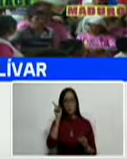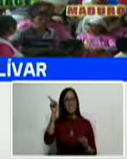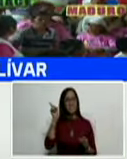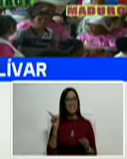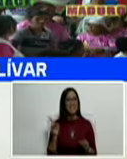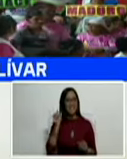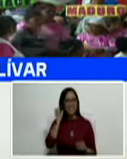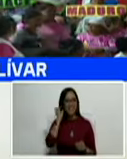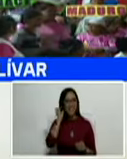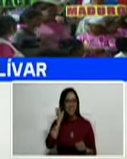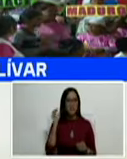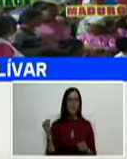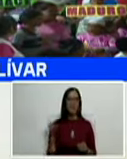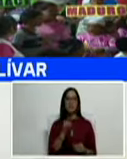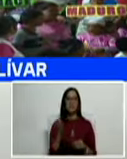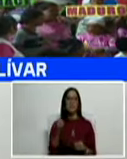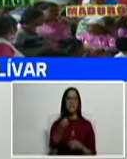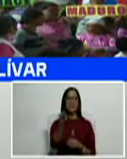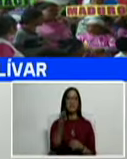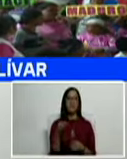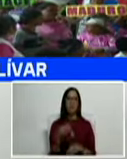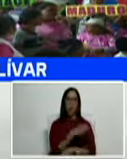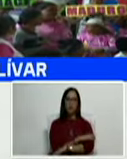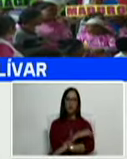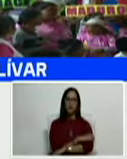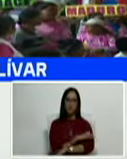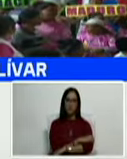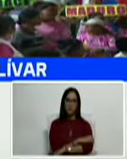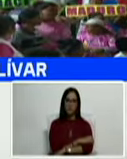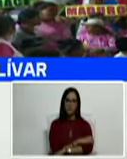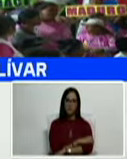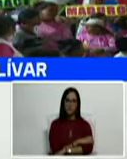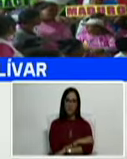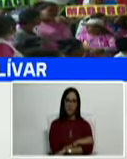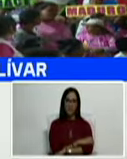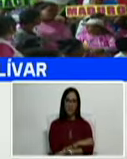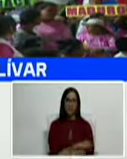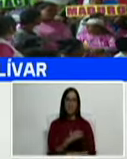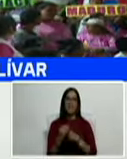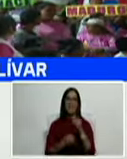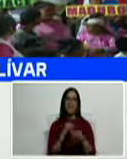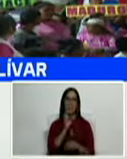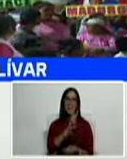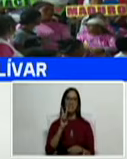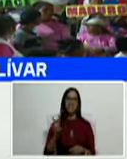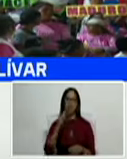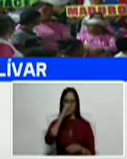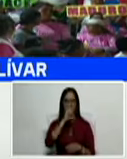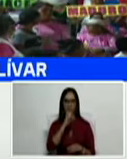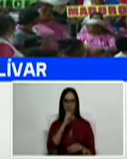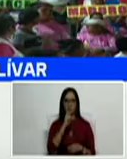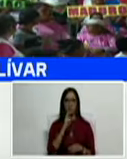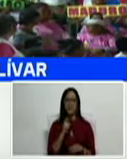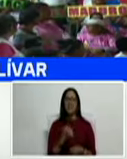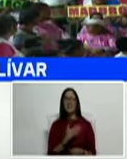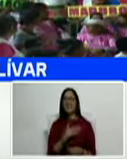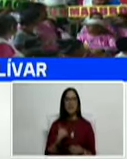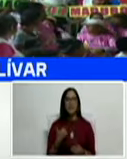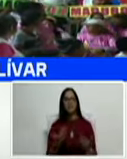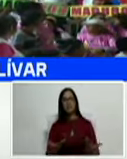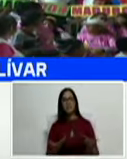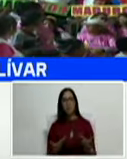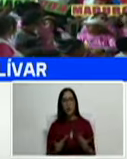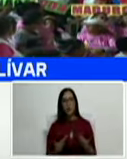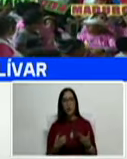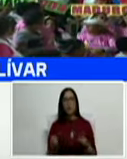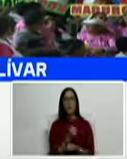víboras de la derecha, de la oposición, que hace 22 años pretendieron darnos